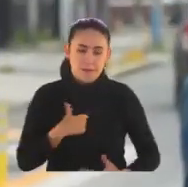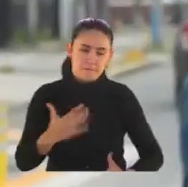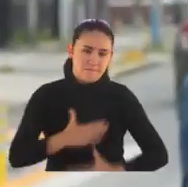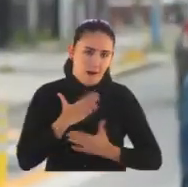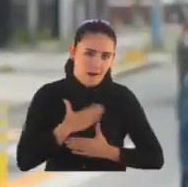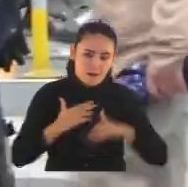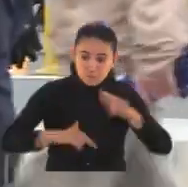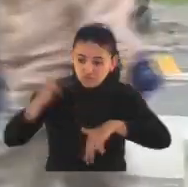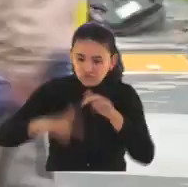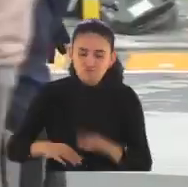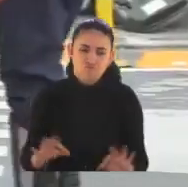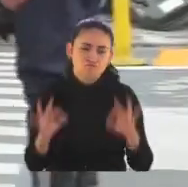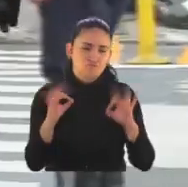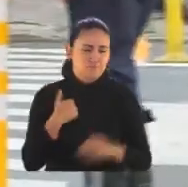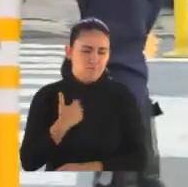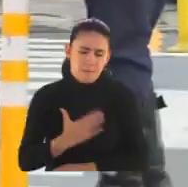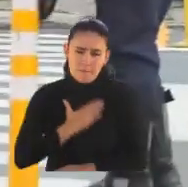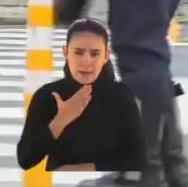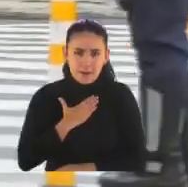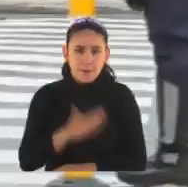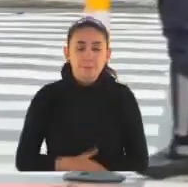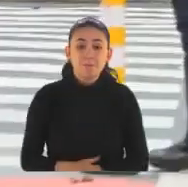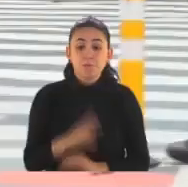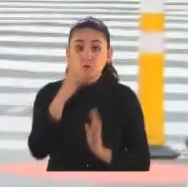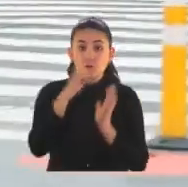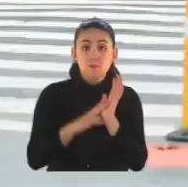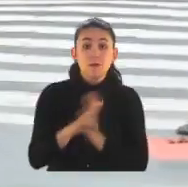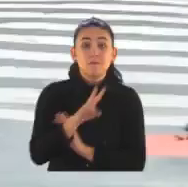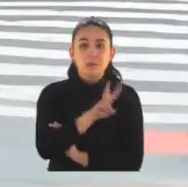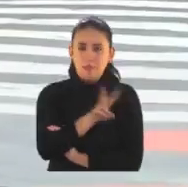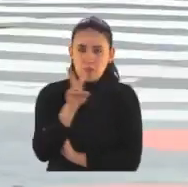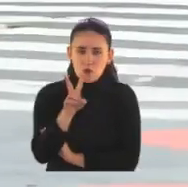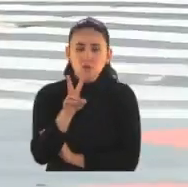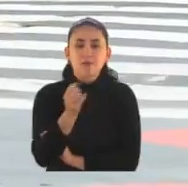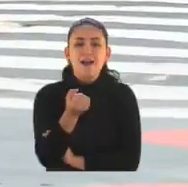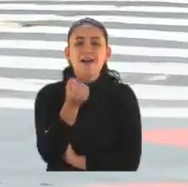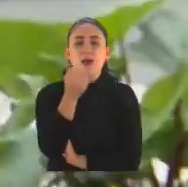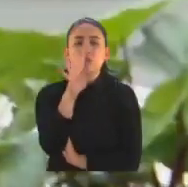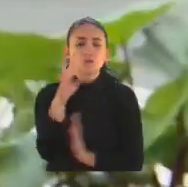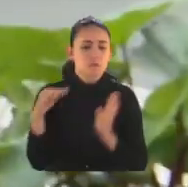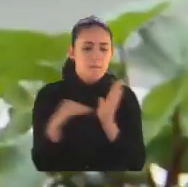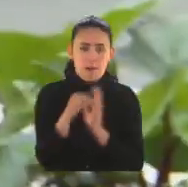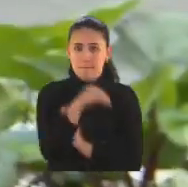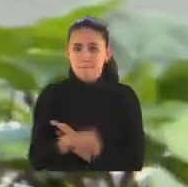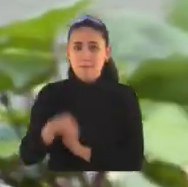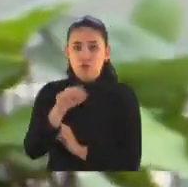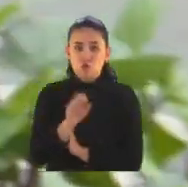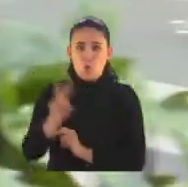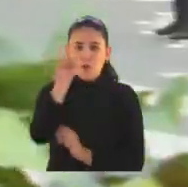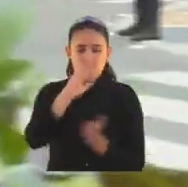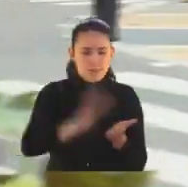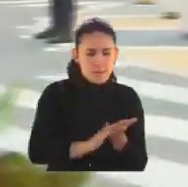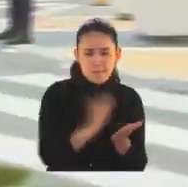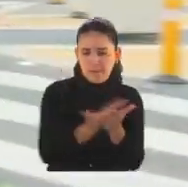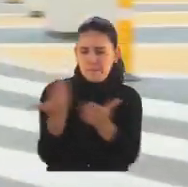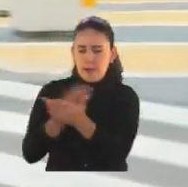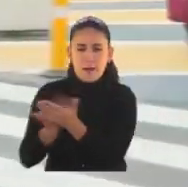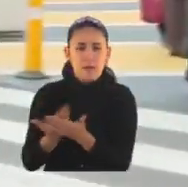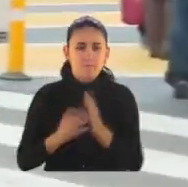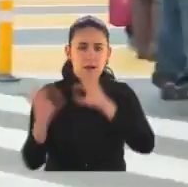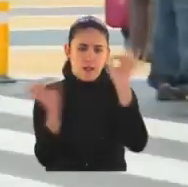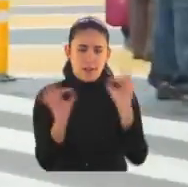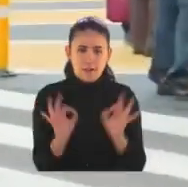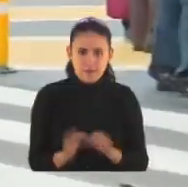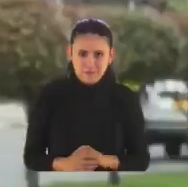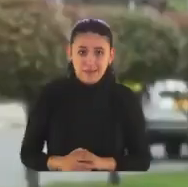obras acá en el sector. Se estima que durante el 2022 la ciudad cuente con 14.000 metros cuadrados de espacio público recuperado. Estas zonas consisten en